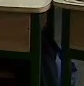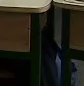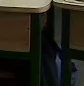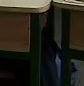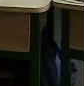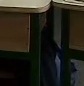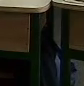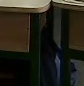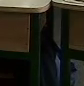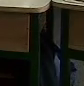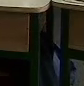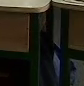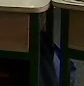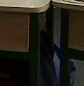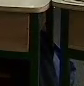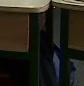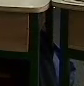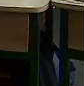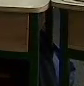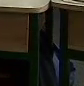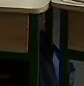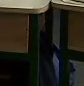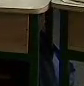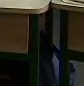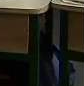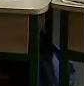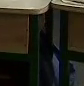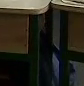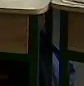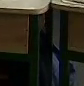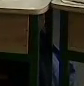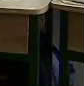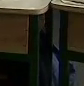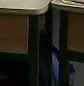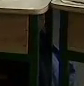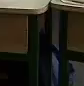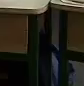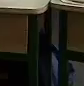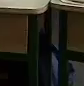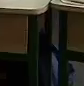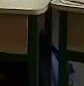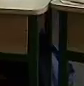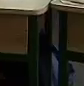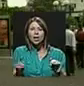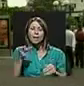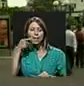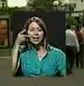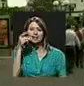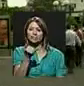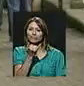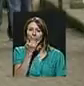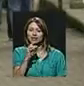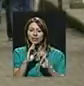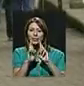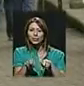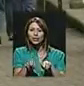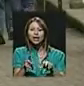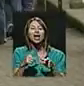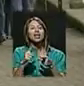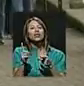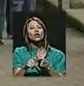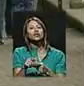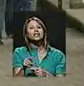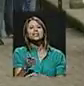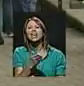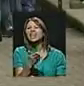y preguntas. Ante esa ráfaga de nueva información que adquieren los niños, los padres caen en fallos a la hora de responder. Entonces, ¿qué